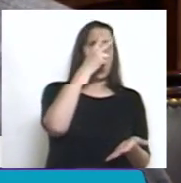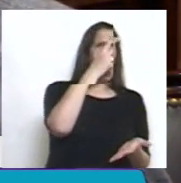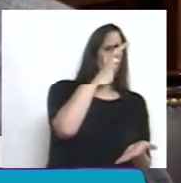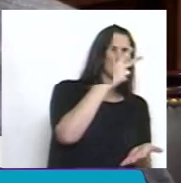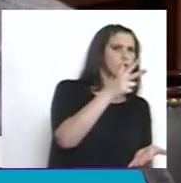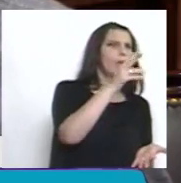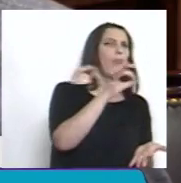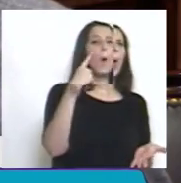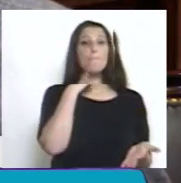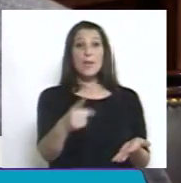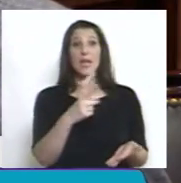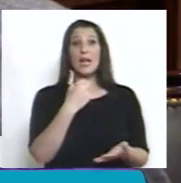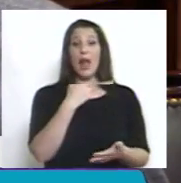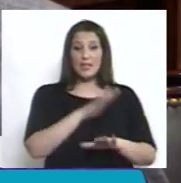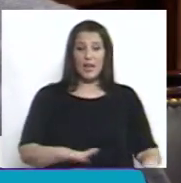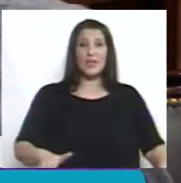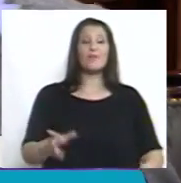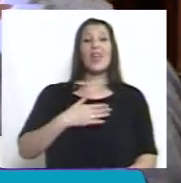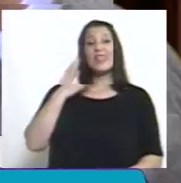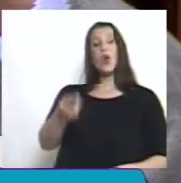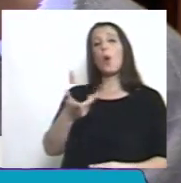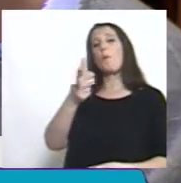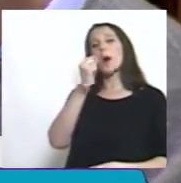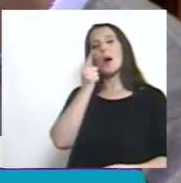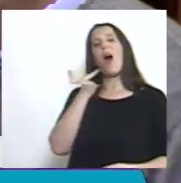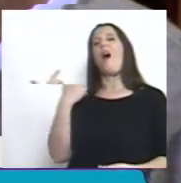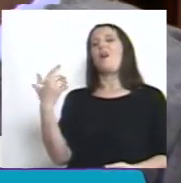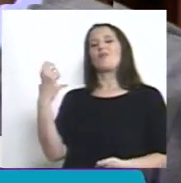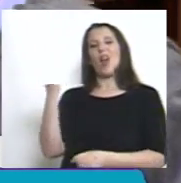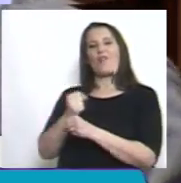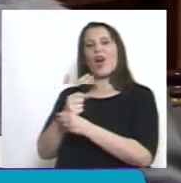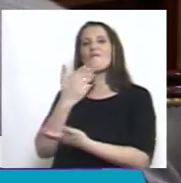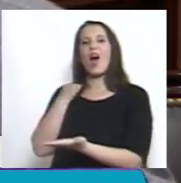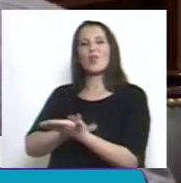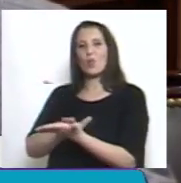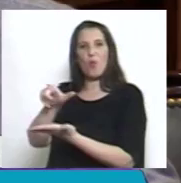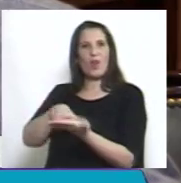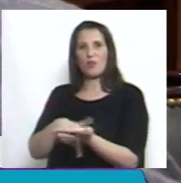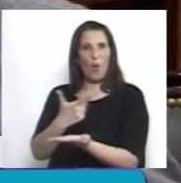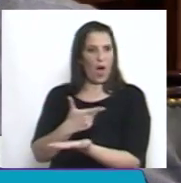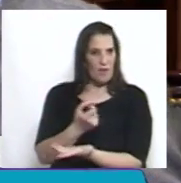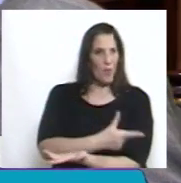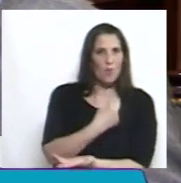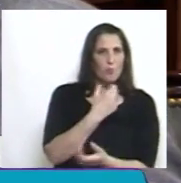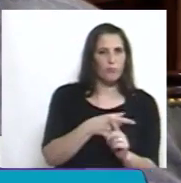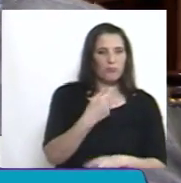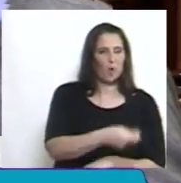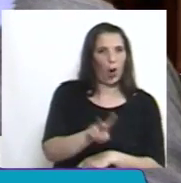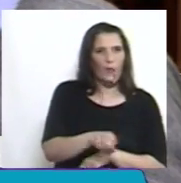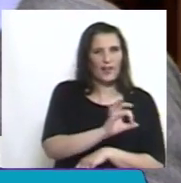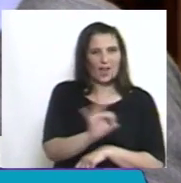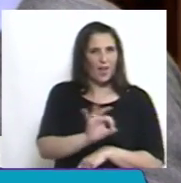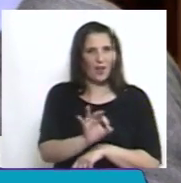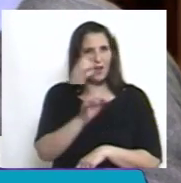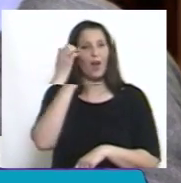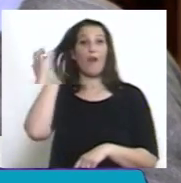2.800.000 chicos, hijos de monotributistas que hoy no están cubiertos. Esos son aproximadamente 37.000 millones de pesos que habría que incorporar en